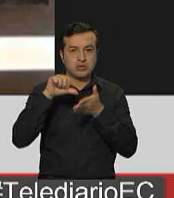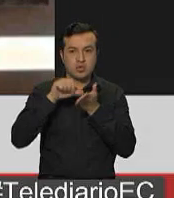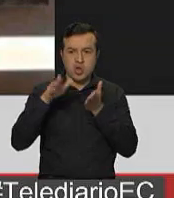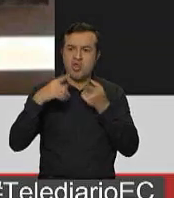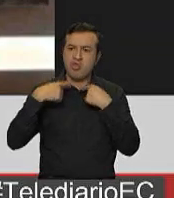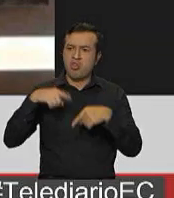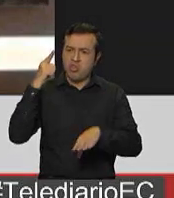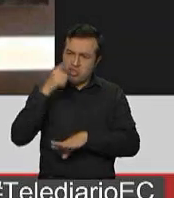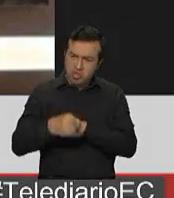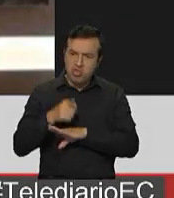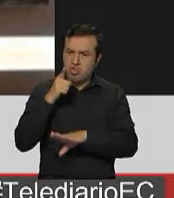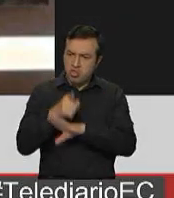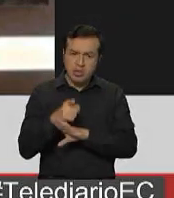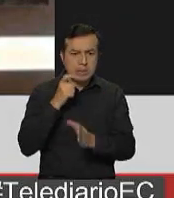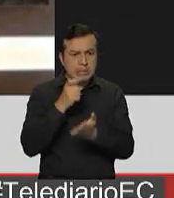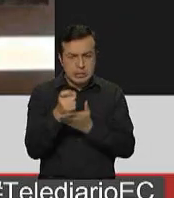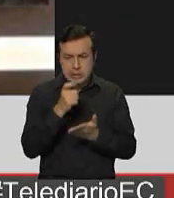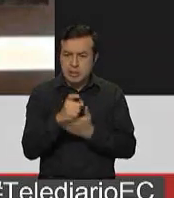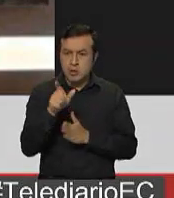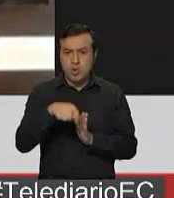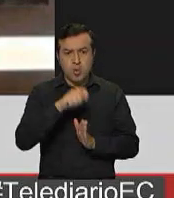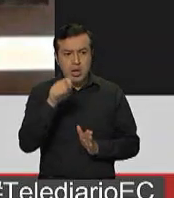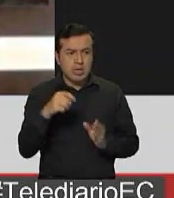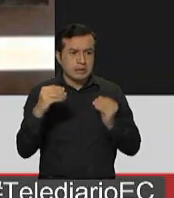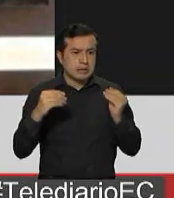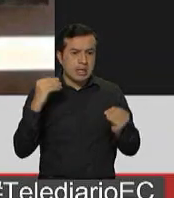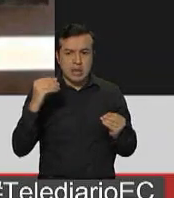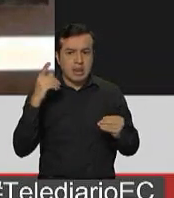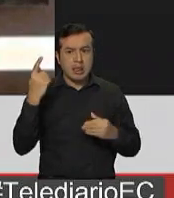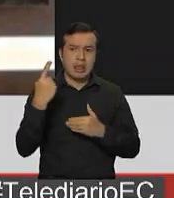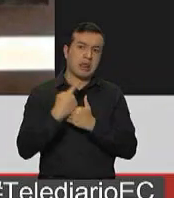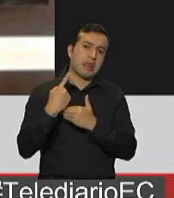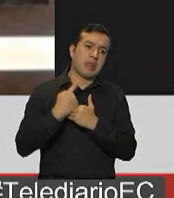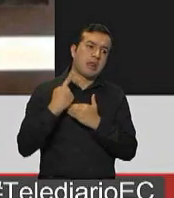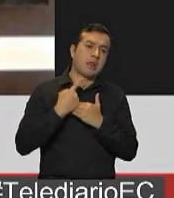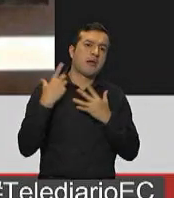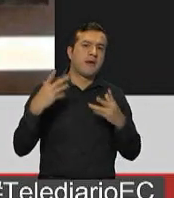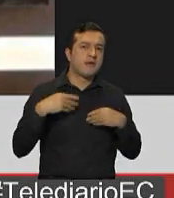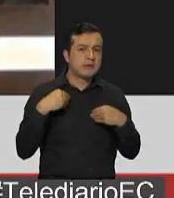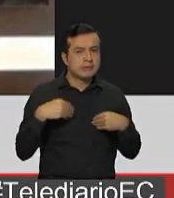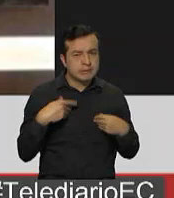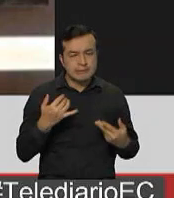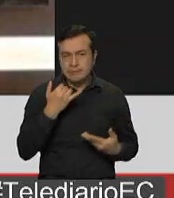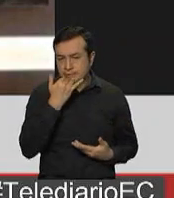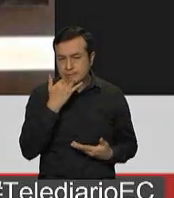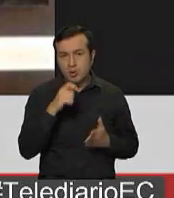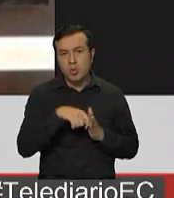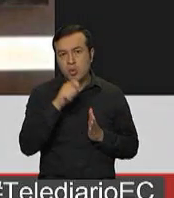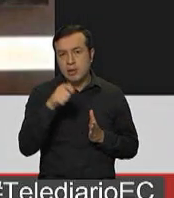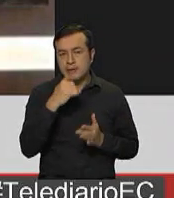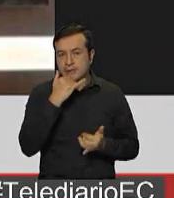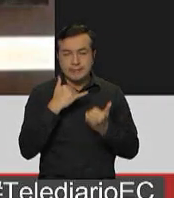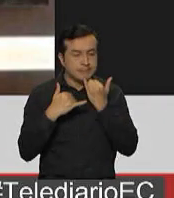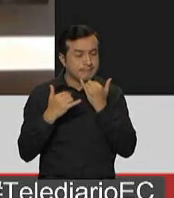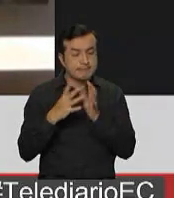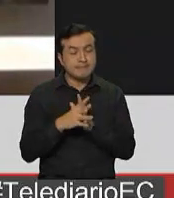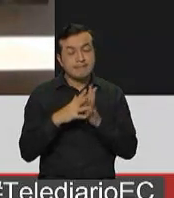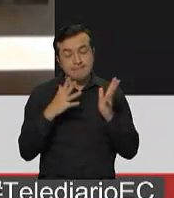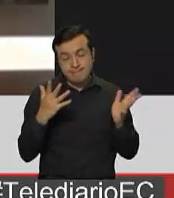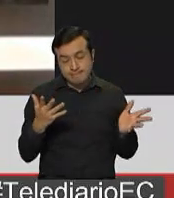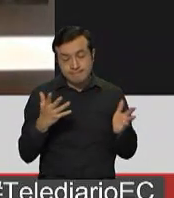una presión enorme y había una presión sobre todo de los políticos, de los jueces, que prácticamente les tenían